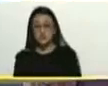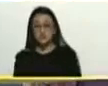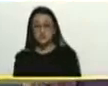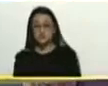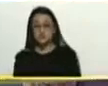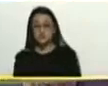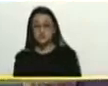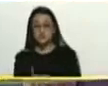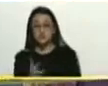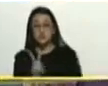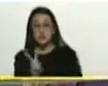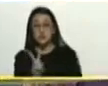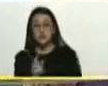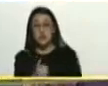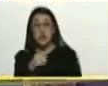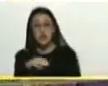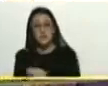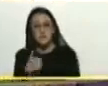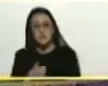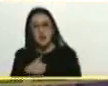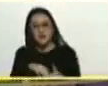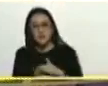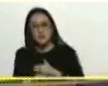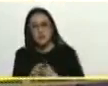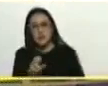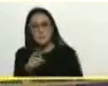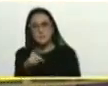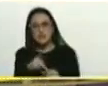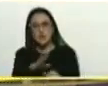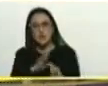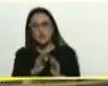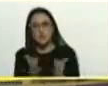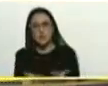si Venezuela tiene la mayor reserva de petróleo del mundo